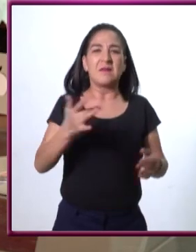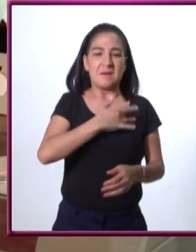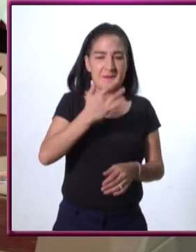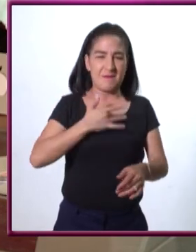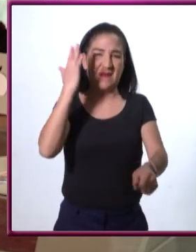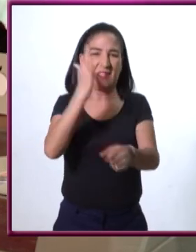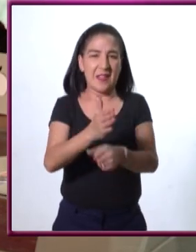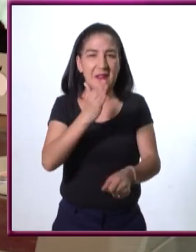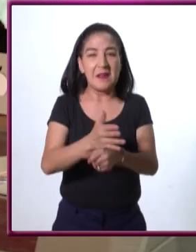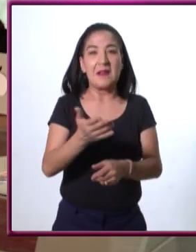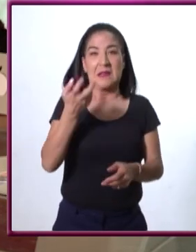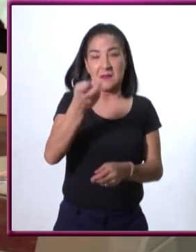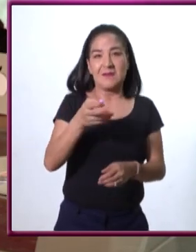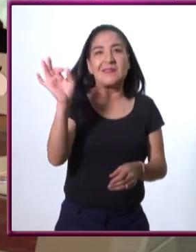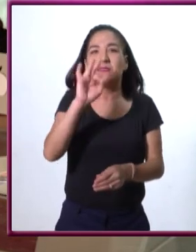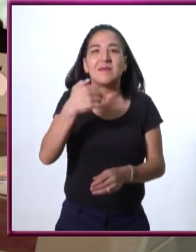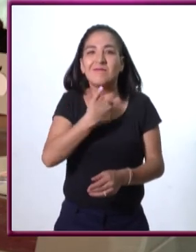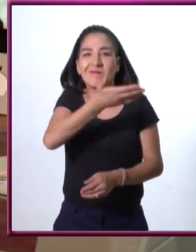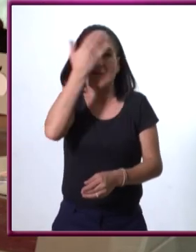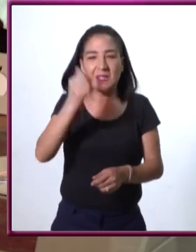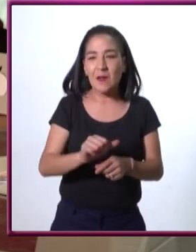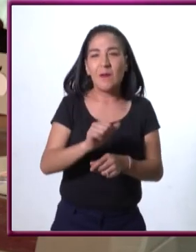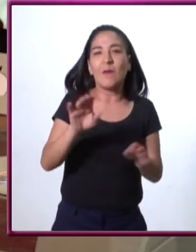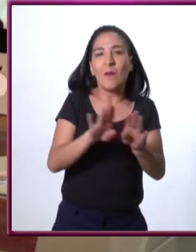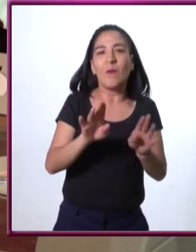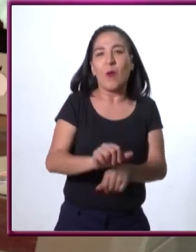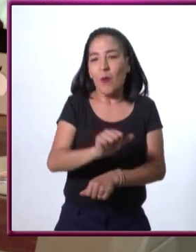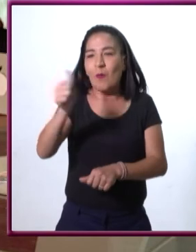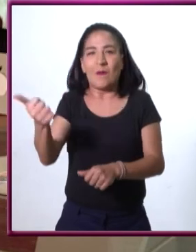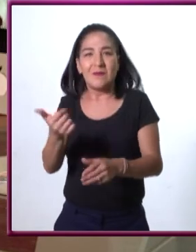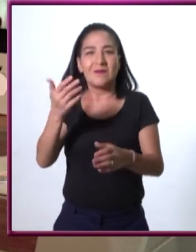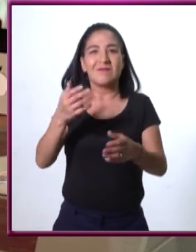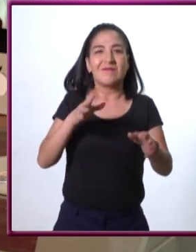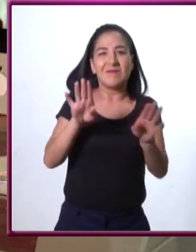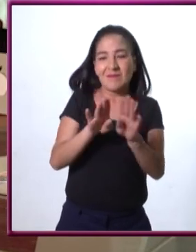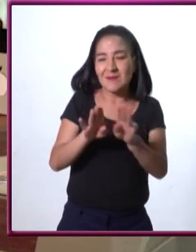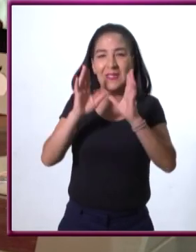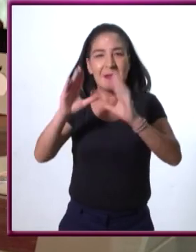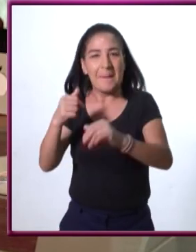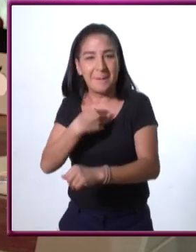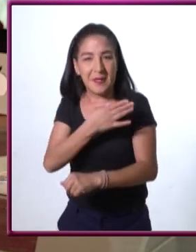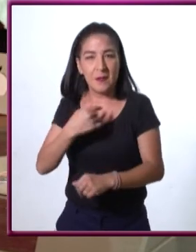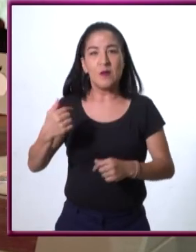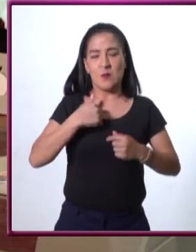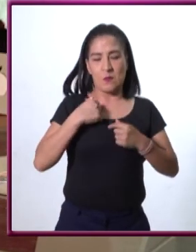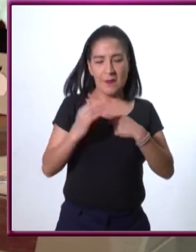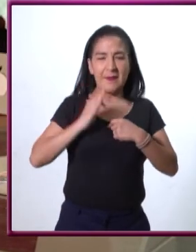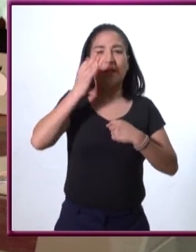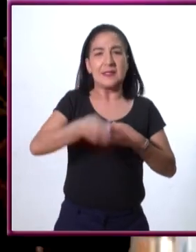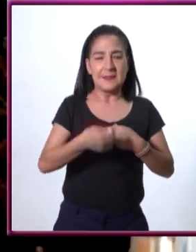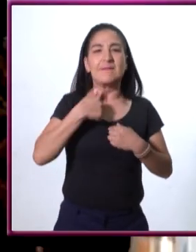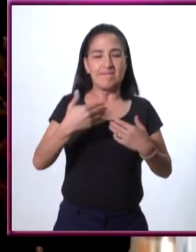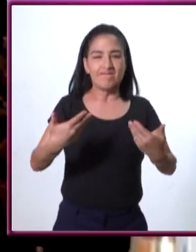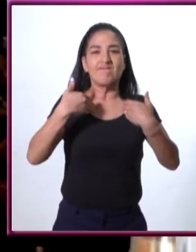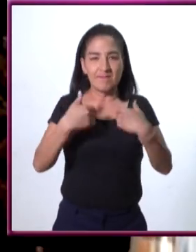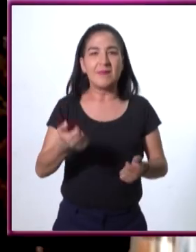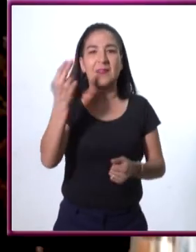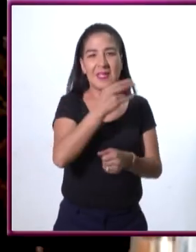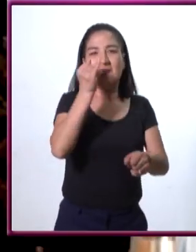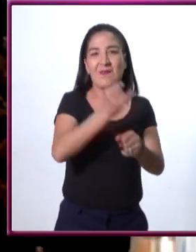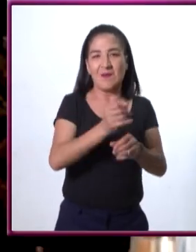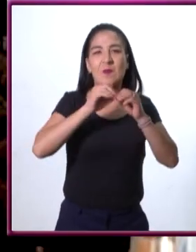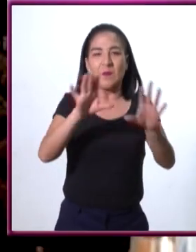Sería más responsable, mejoraría a lo mejor mis actividades, tanto como culturales, educativas,